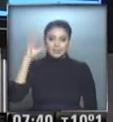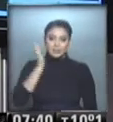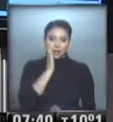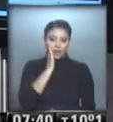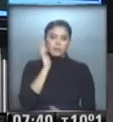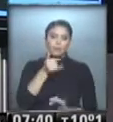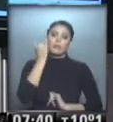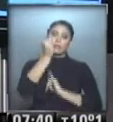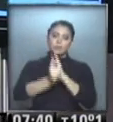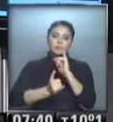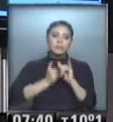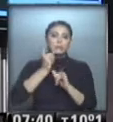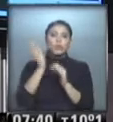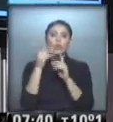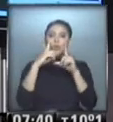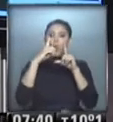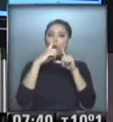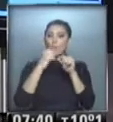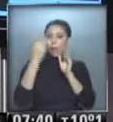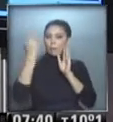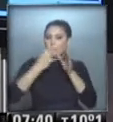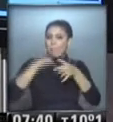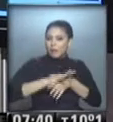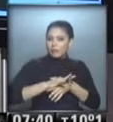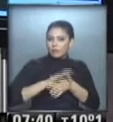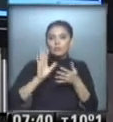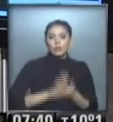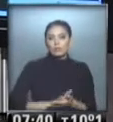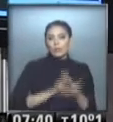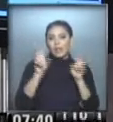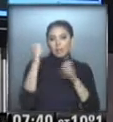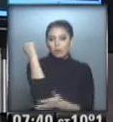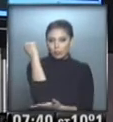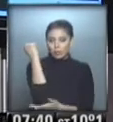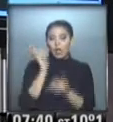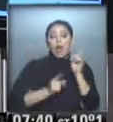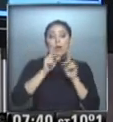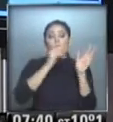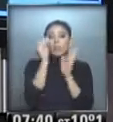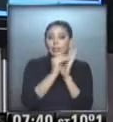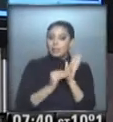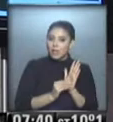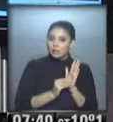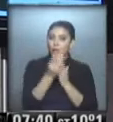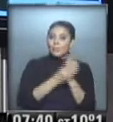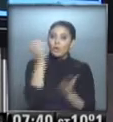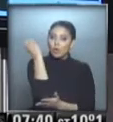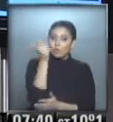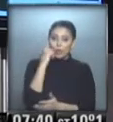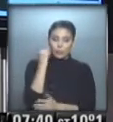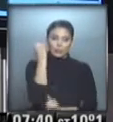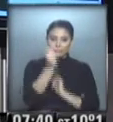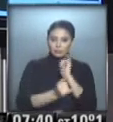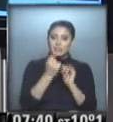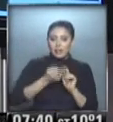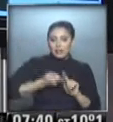hablando ya con los números más finos respecto al tema económico algunos datos que dio el ministro de economía un